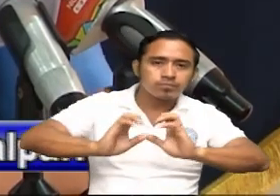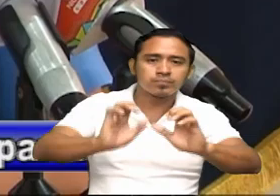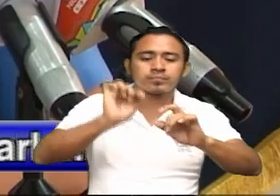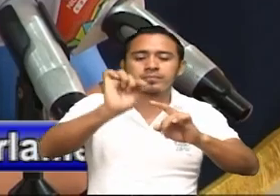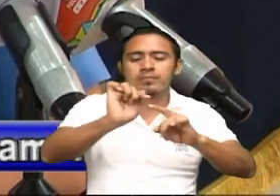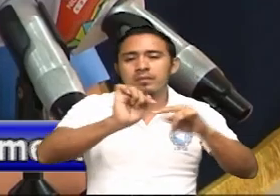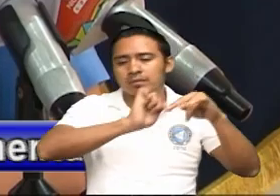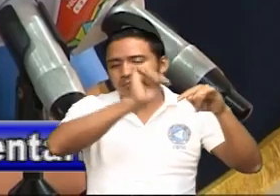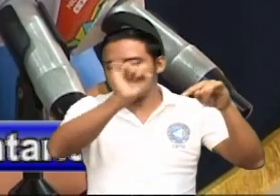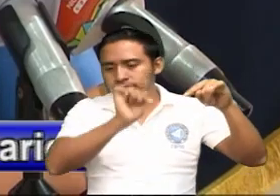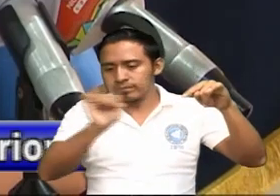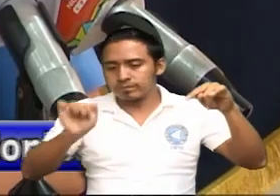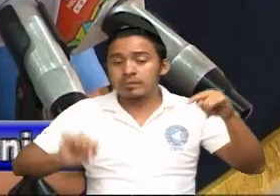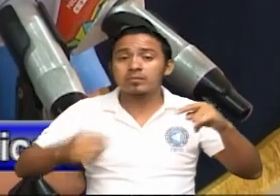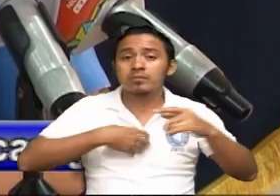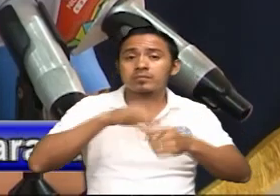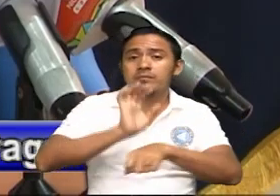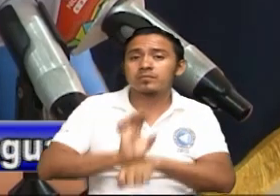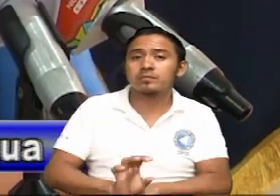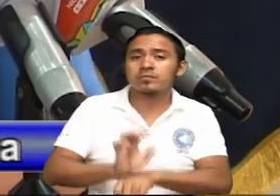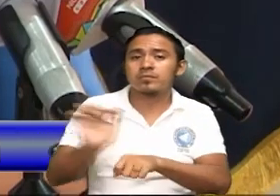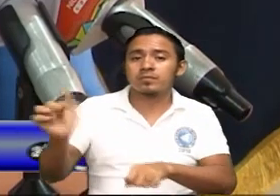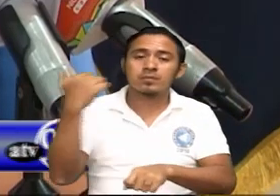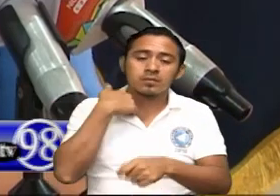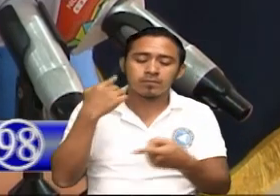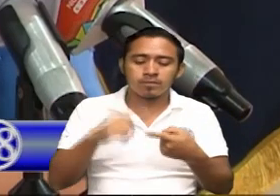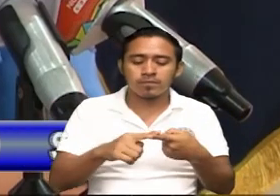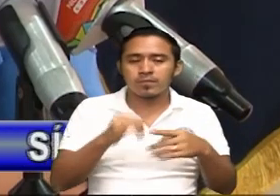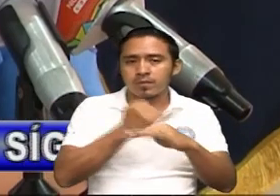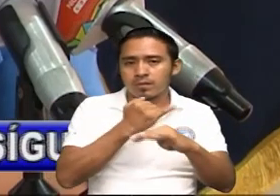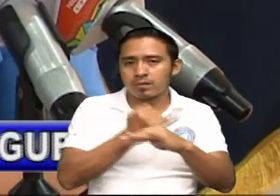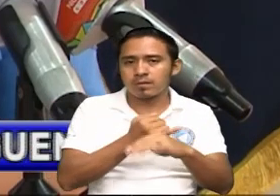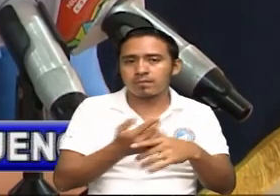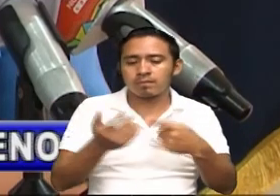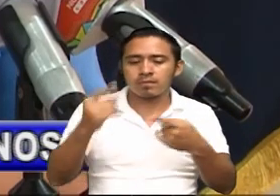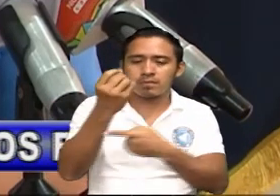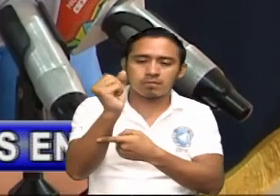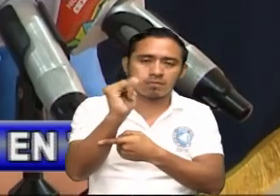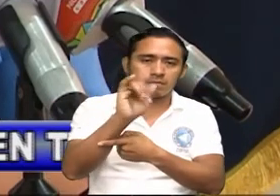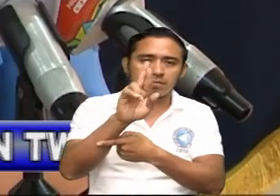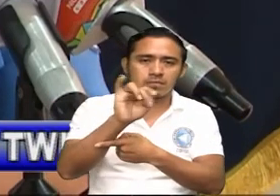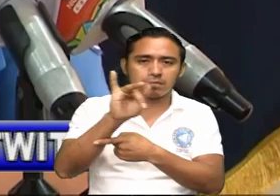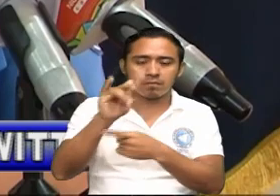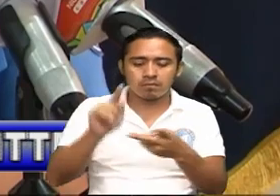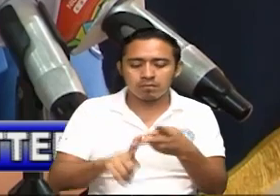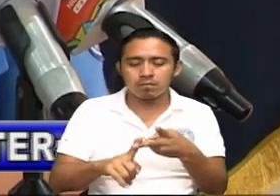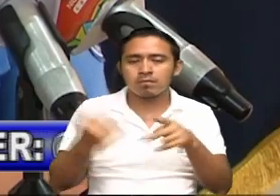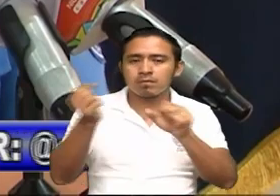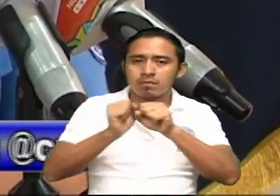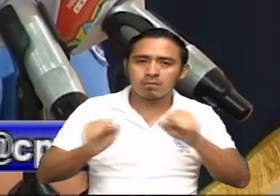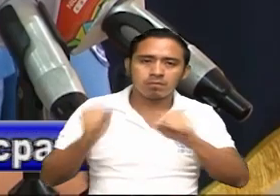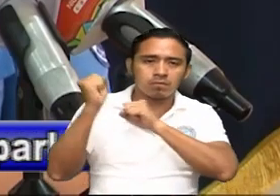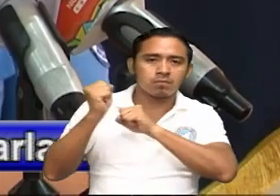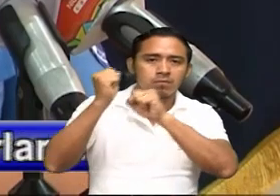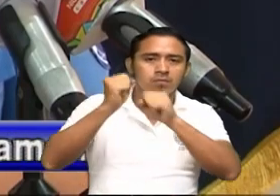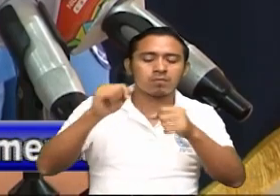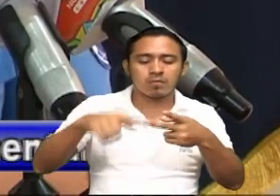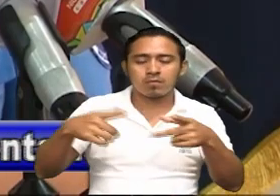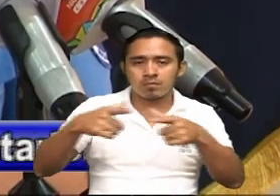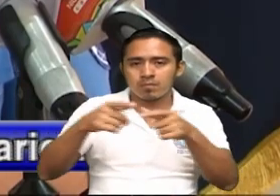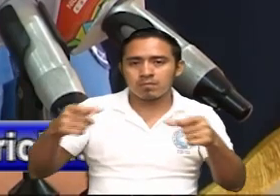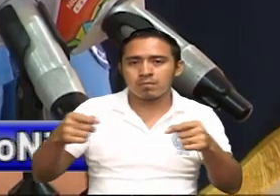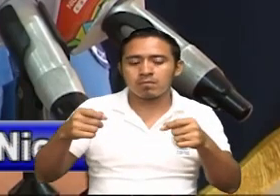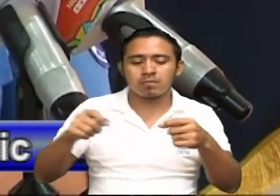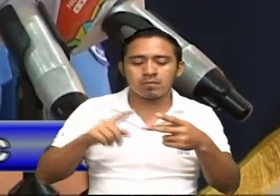de recorrido tradicional: Iglesia de las Sierritas, Iglesia de Santo Domingo en